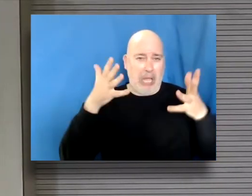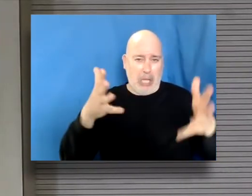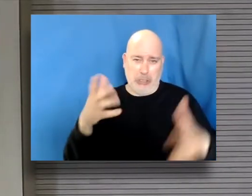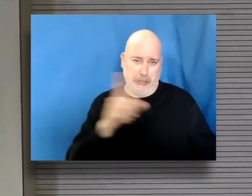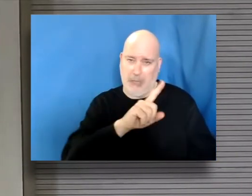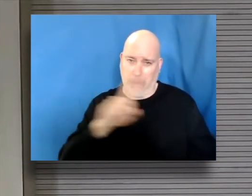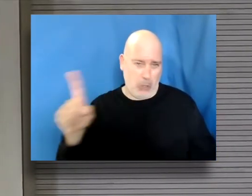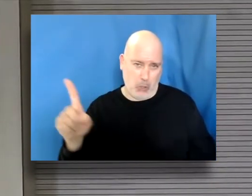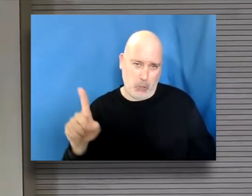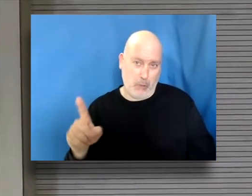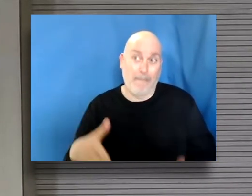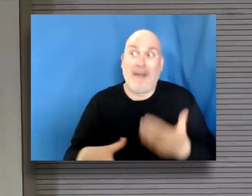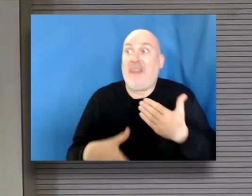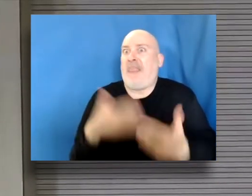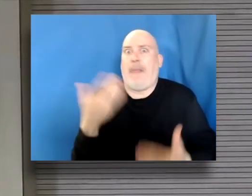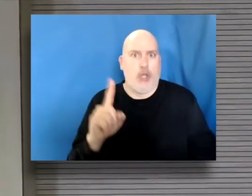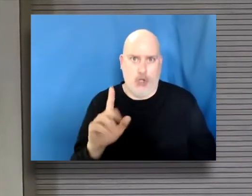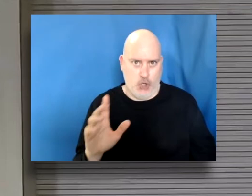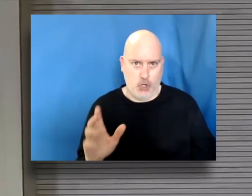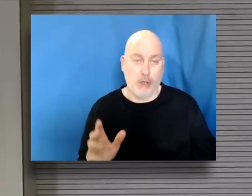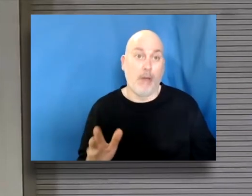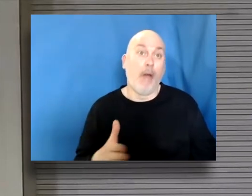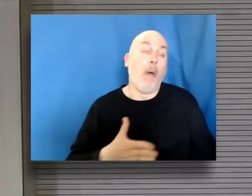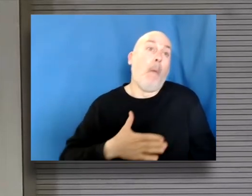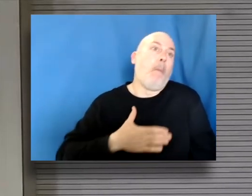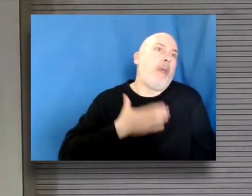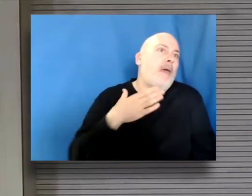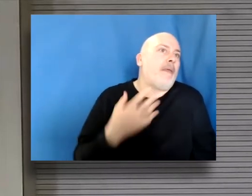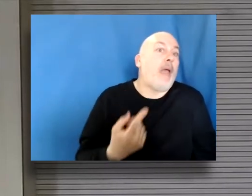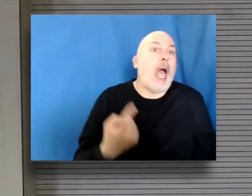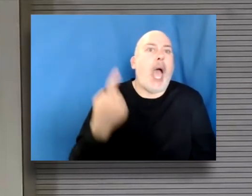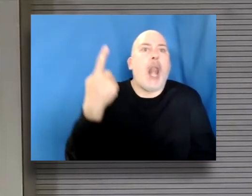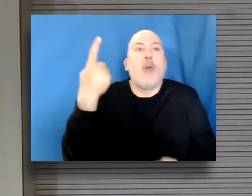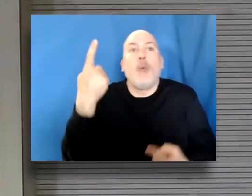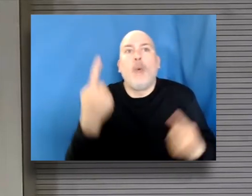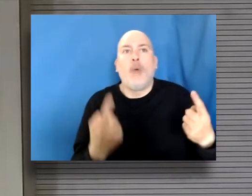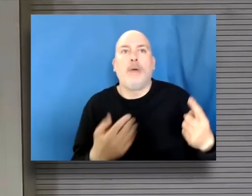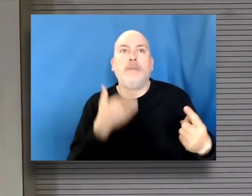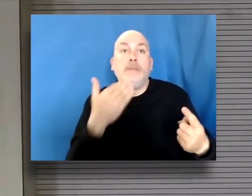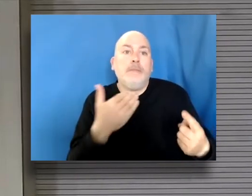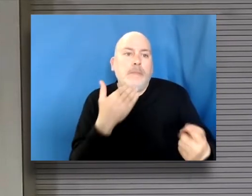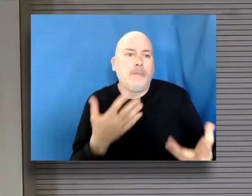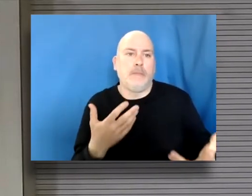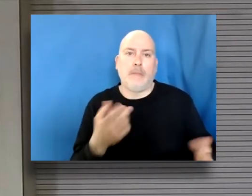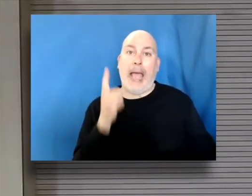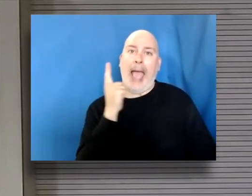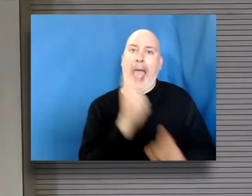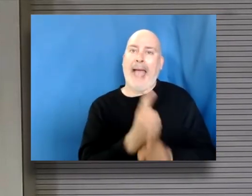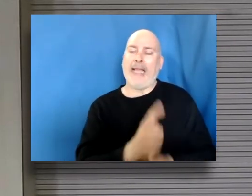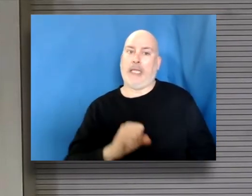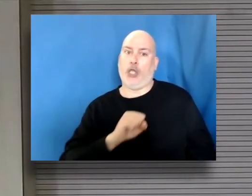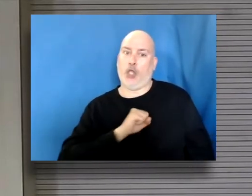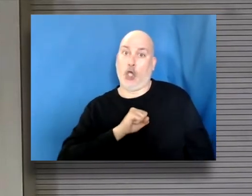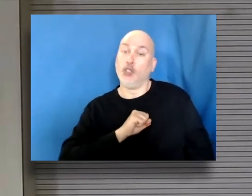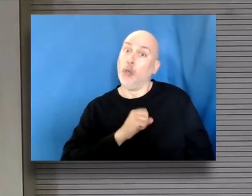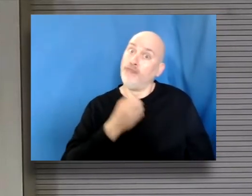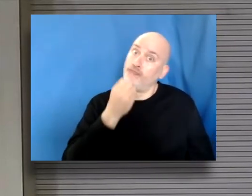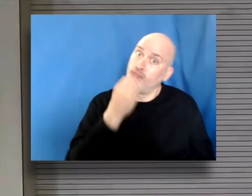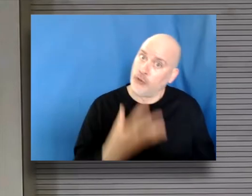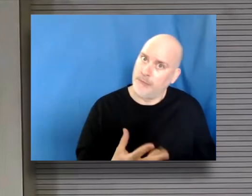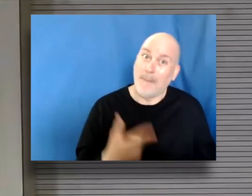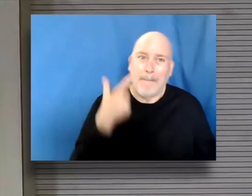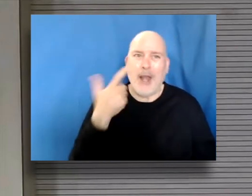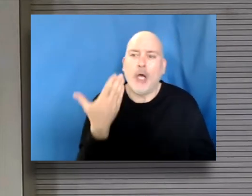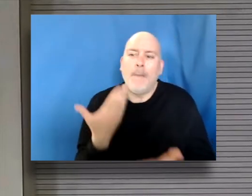tampoco de entrada, a no ser que a veces sí que hay algún fármaco antitusígeno que es eficaz, pero que en niños tampoco está probado,